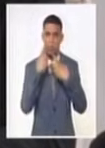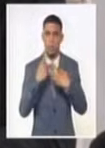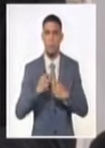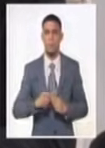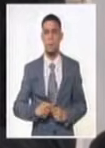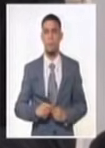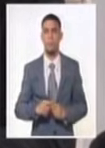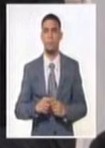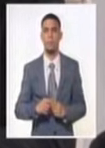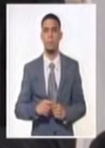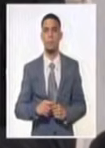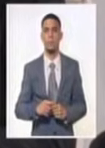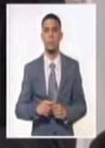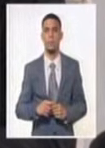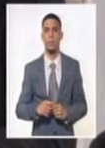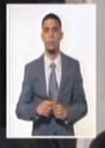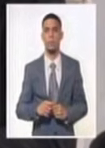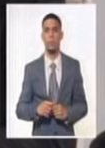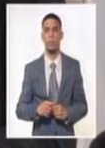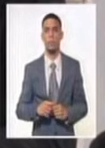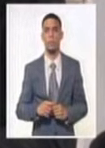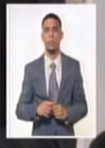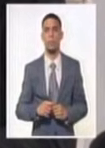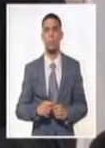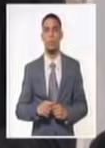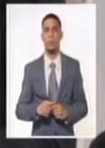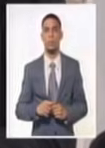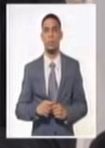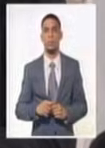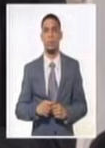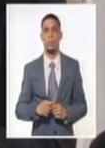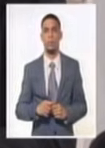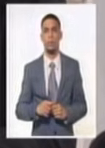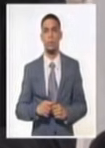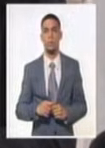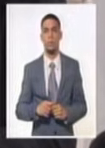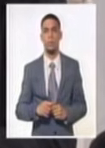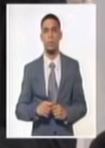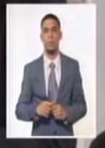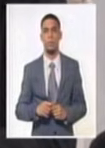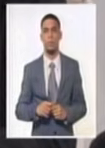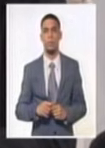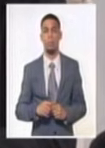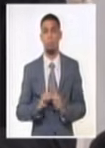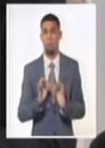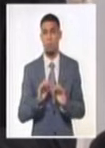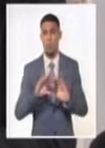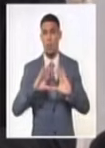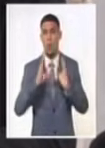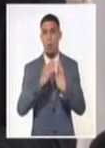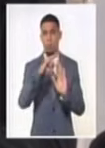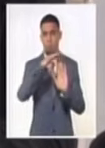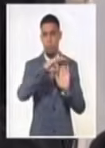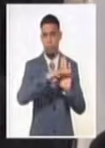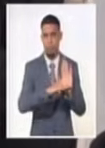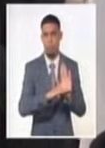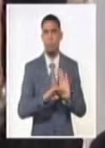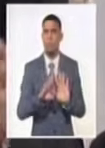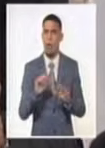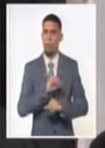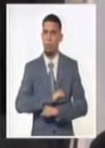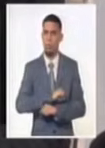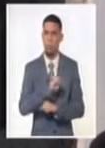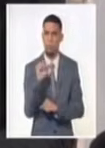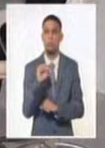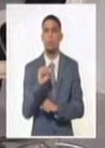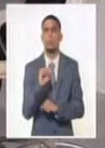que se han establecido como principio para tomar estas medidas. Bajo estos principios se han logrado también, o sea, bajo estos principios